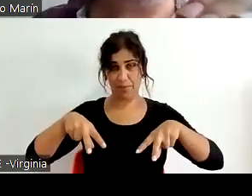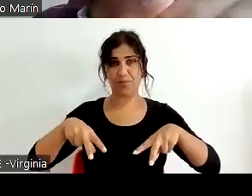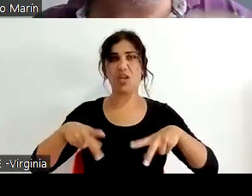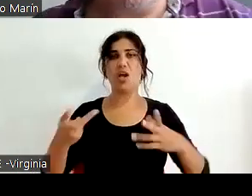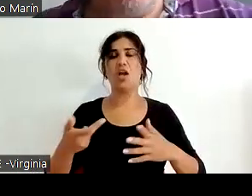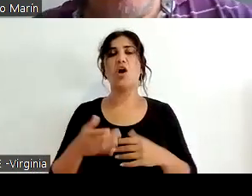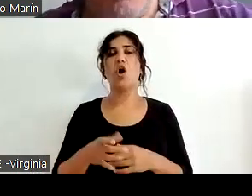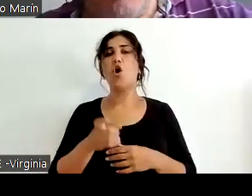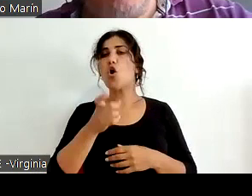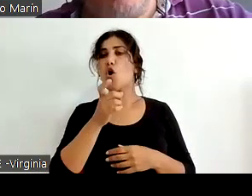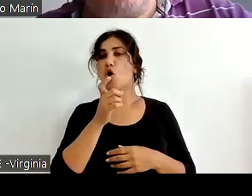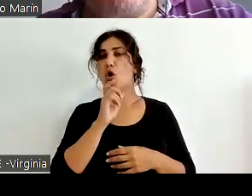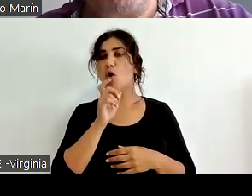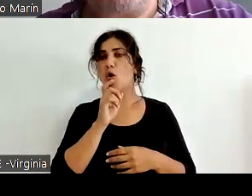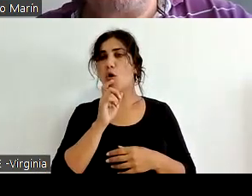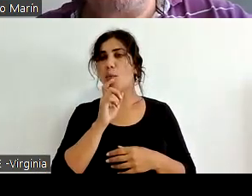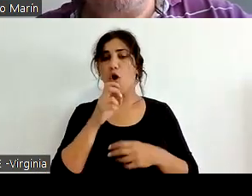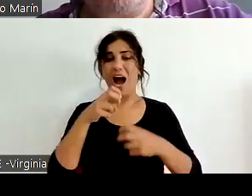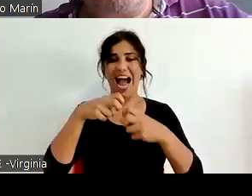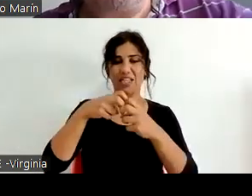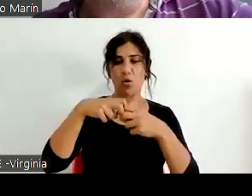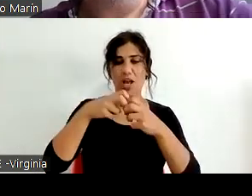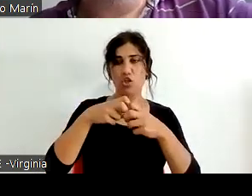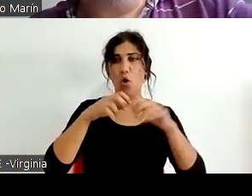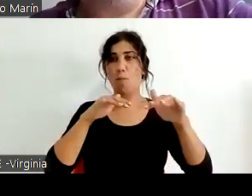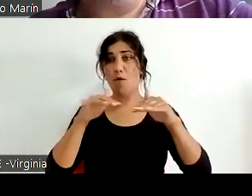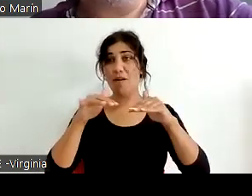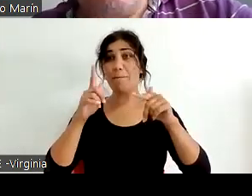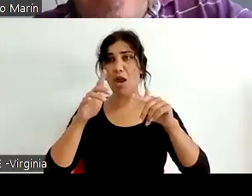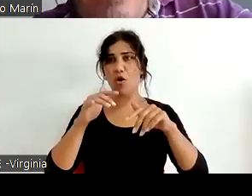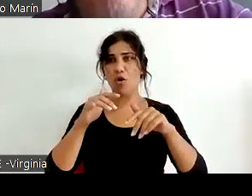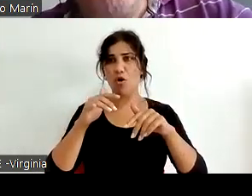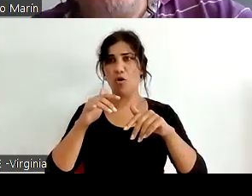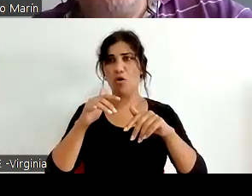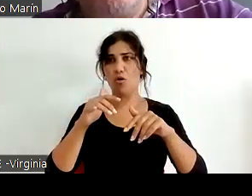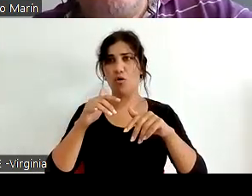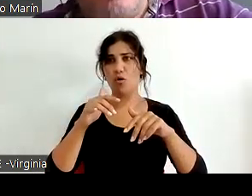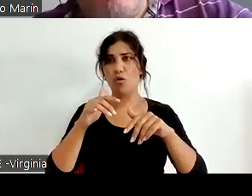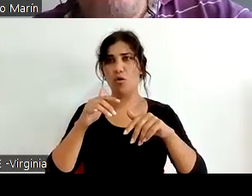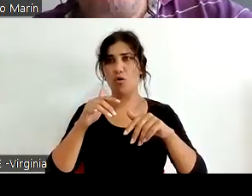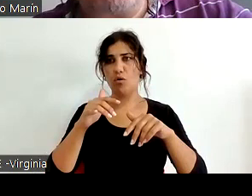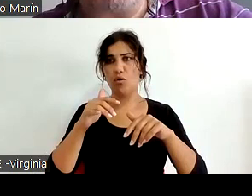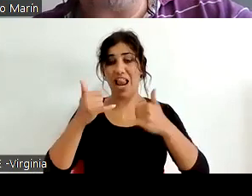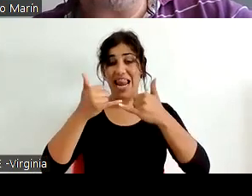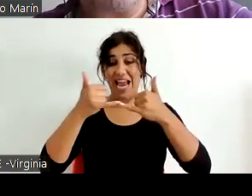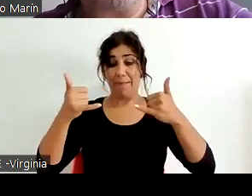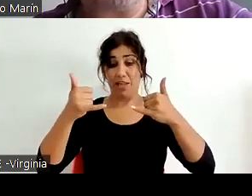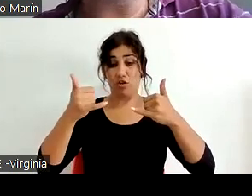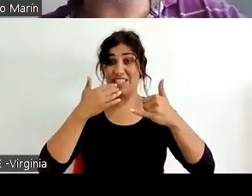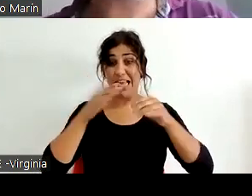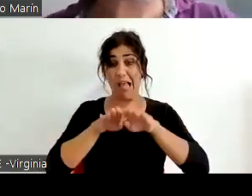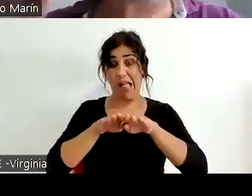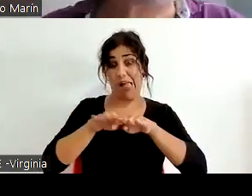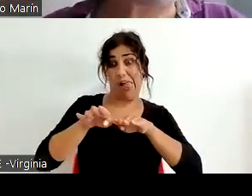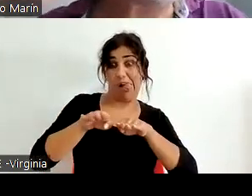hacer, hemos de ir moviendo la articulación, es decir, distendiendo el ligamento que está dañado lo máximo